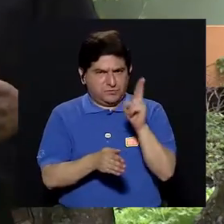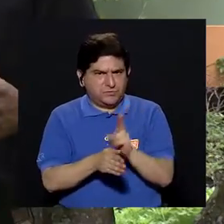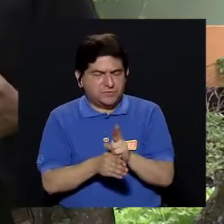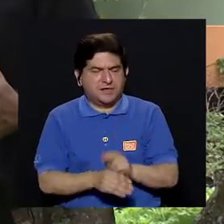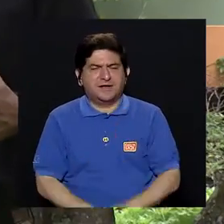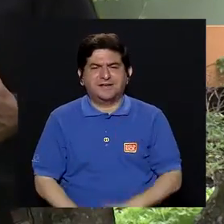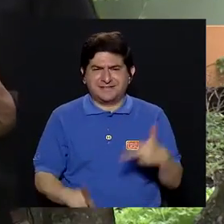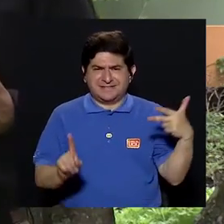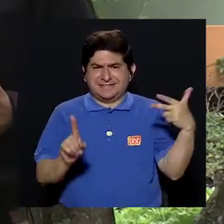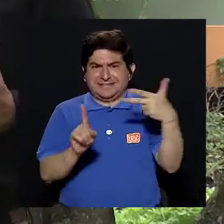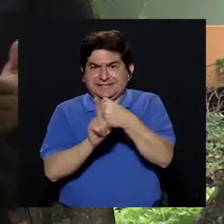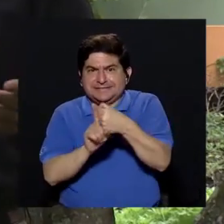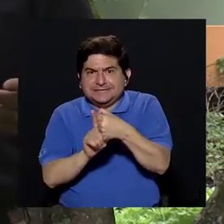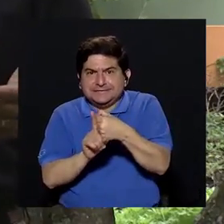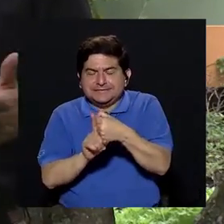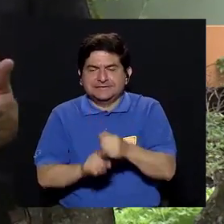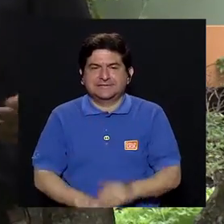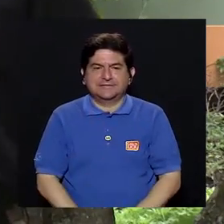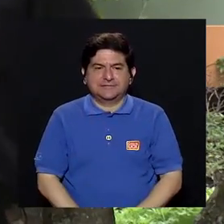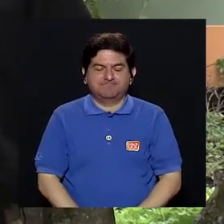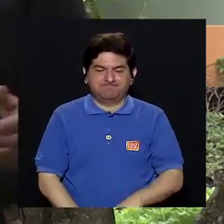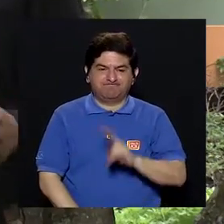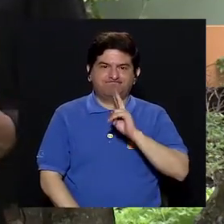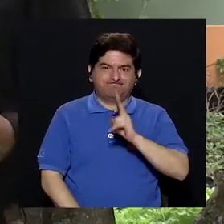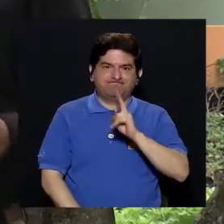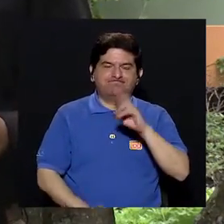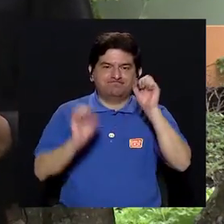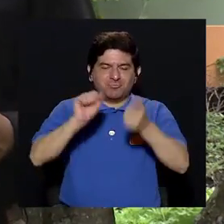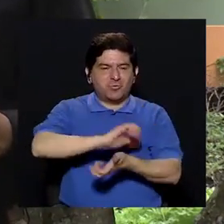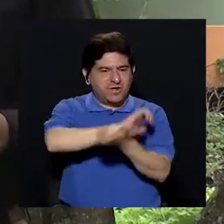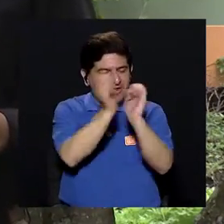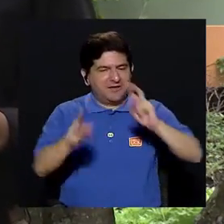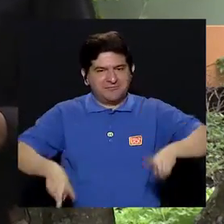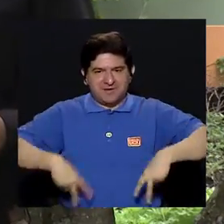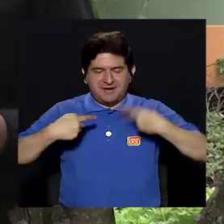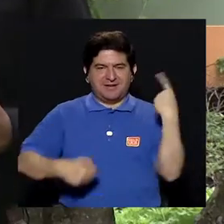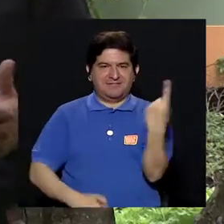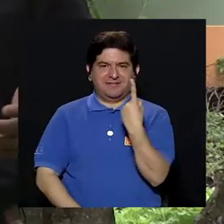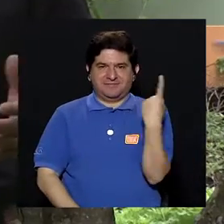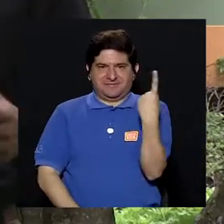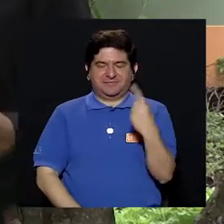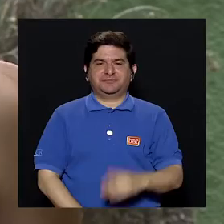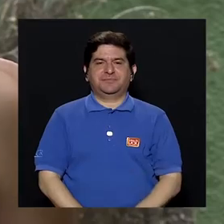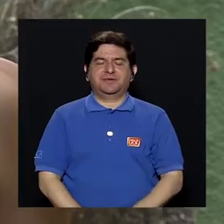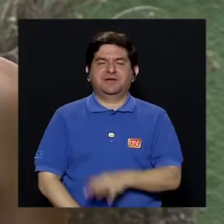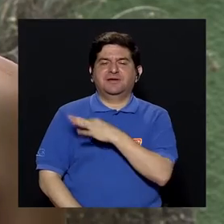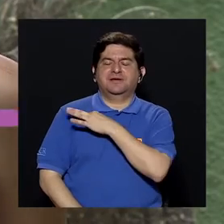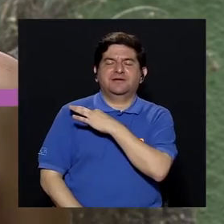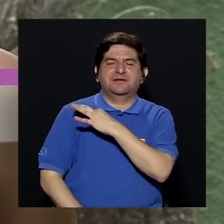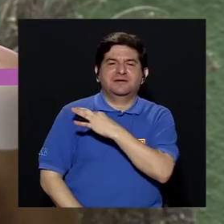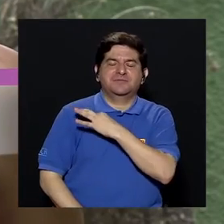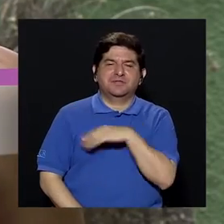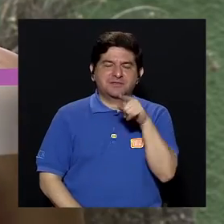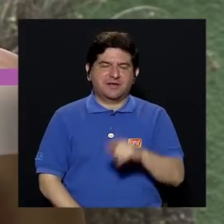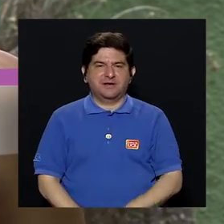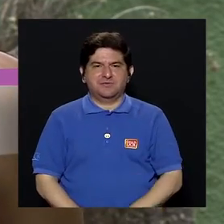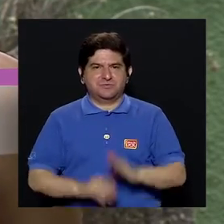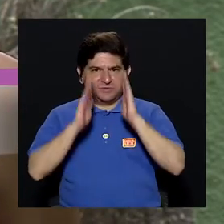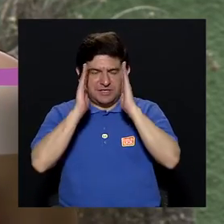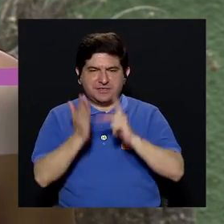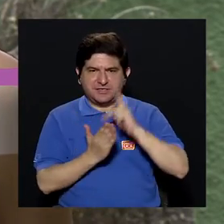útil, porque un accidente de tránsito pues definitivamente que puede cambiar la vida para siempre. Les invitamos a que estén